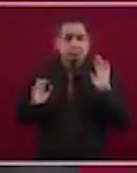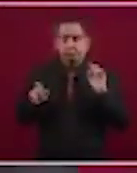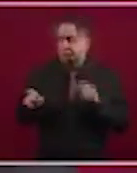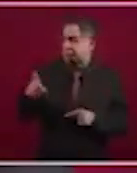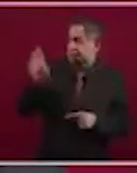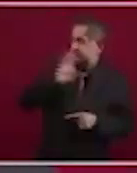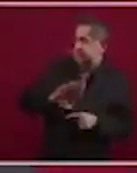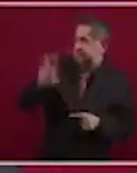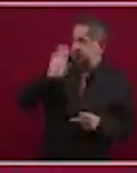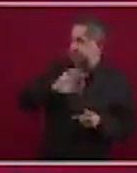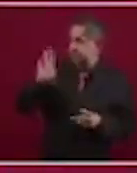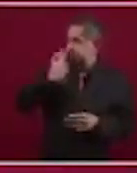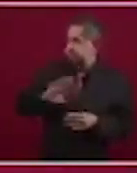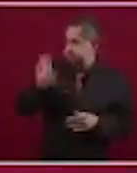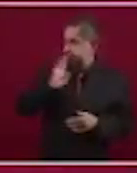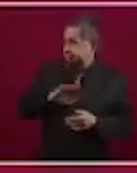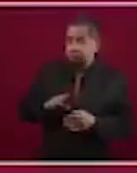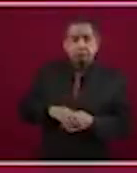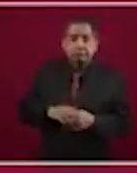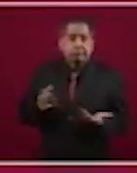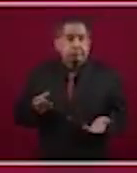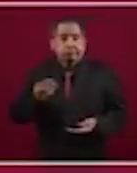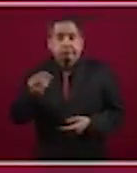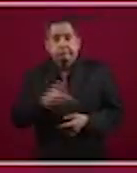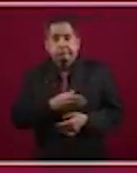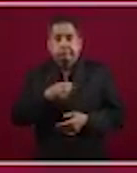la autoridad electa